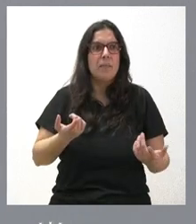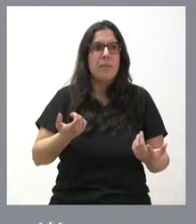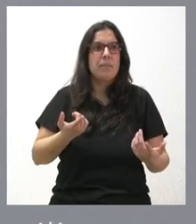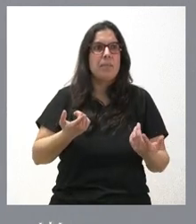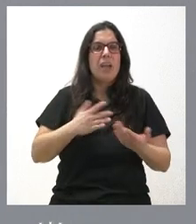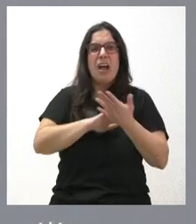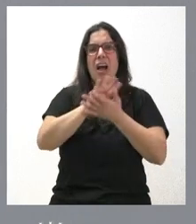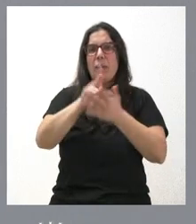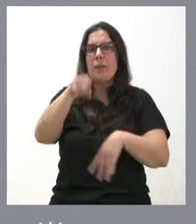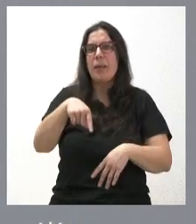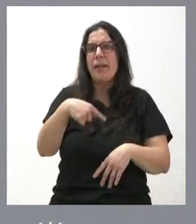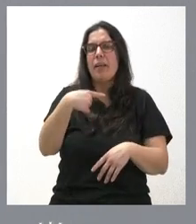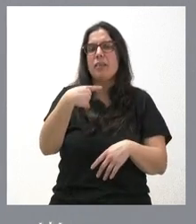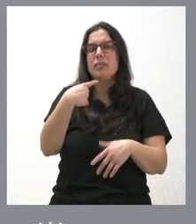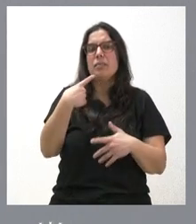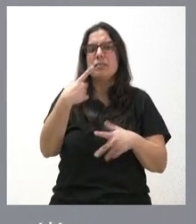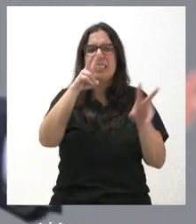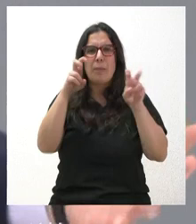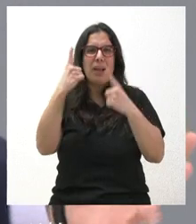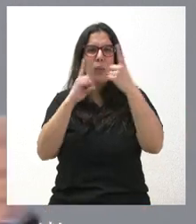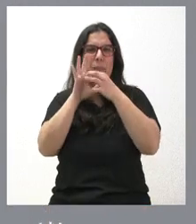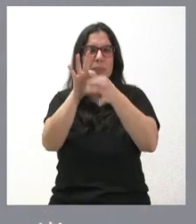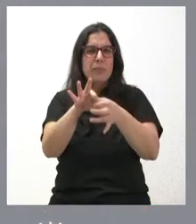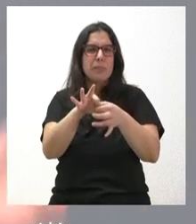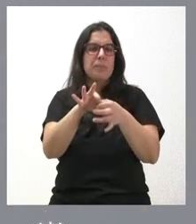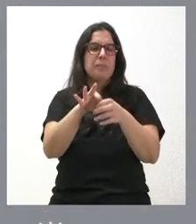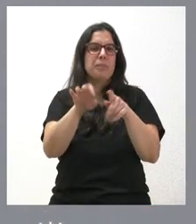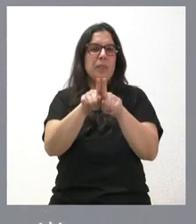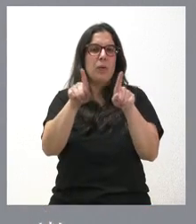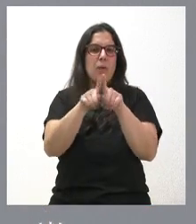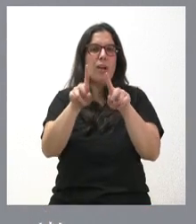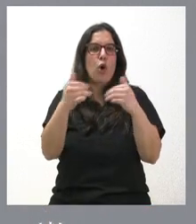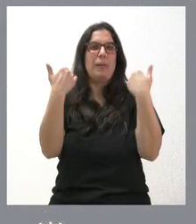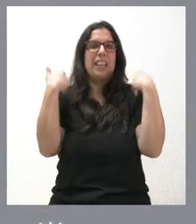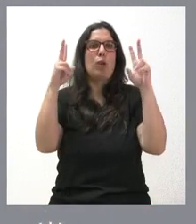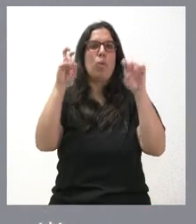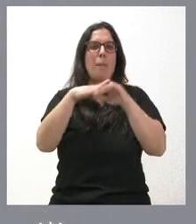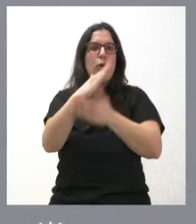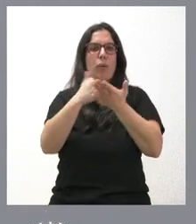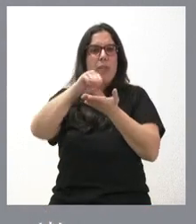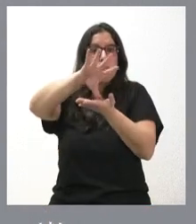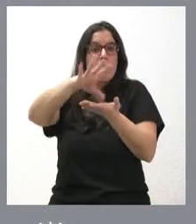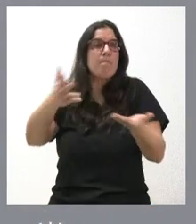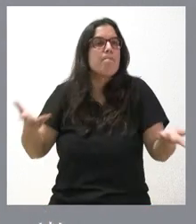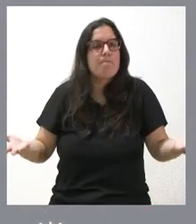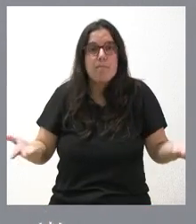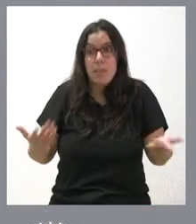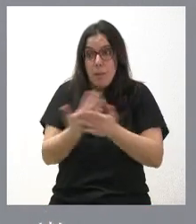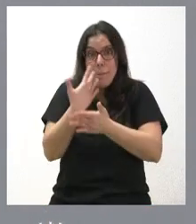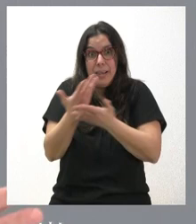abordar determinadas cuestiones relativas a transferencias de nuevas competencias es que que nos lo